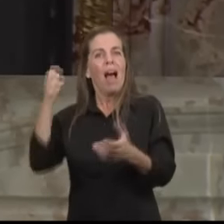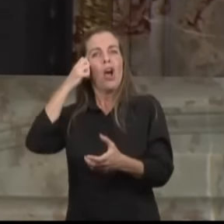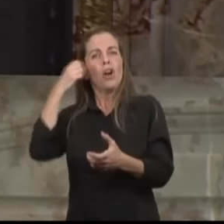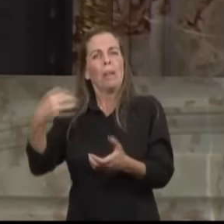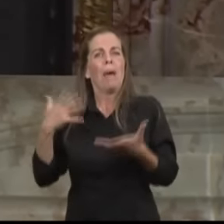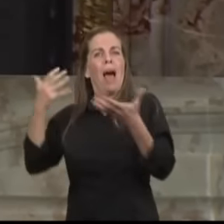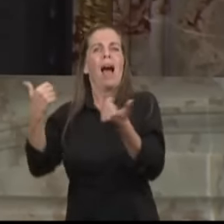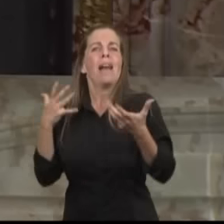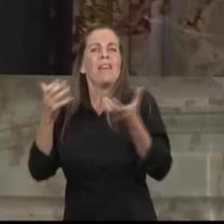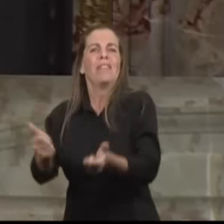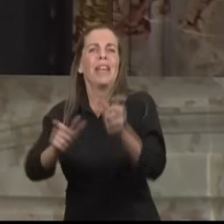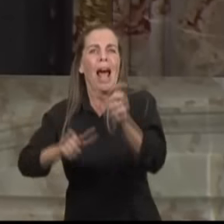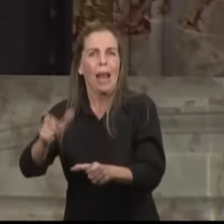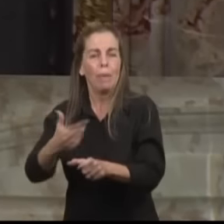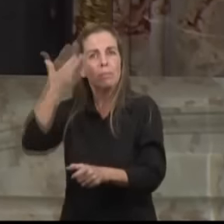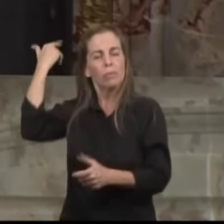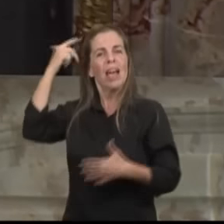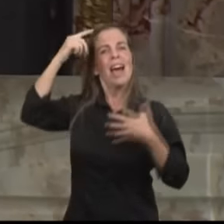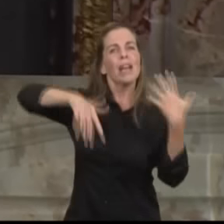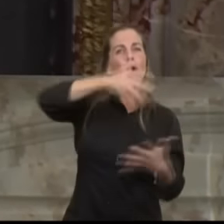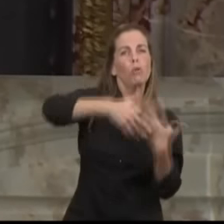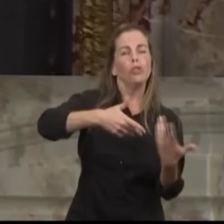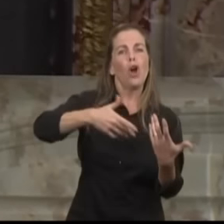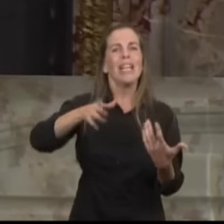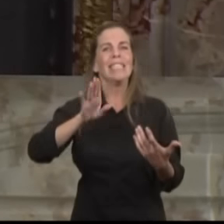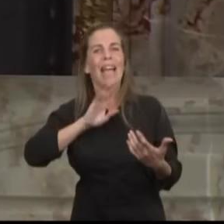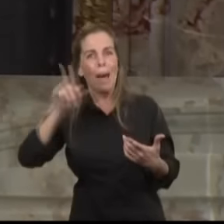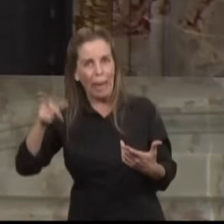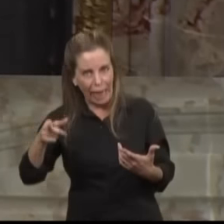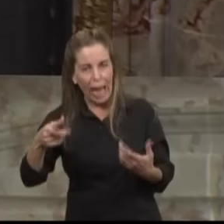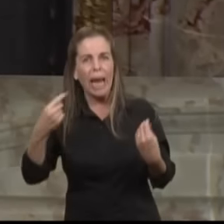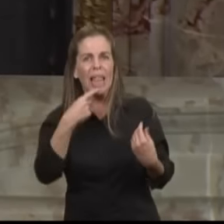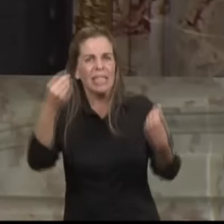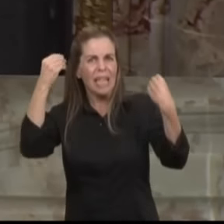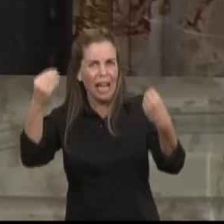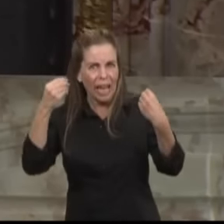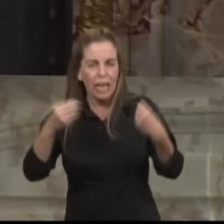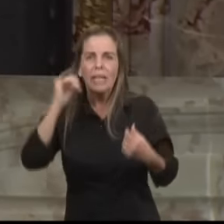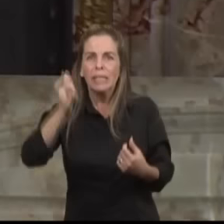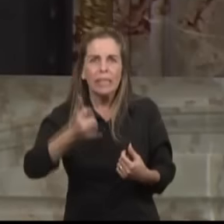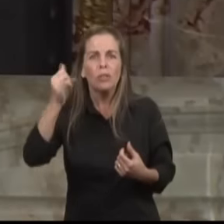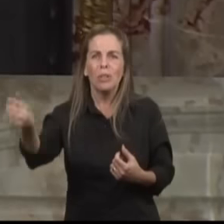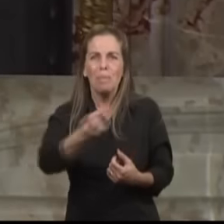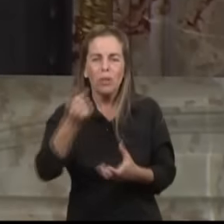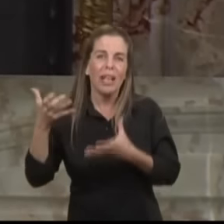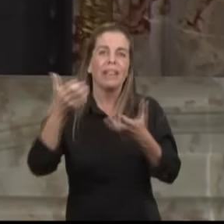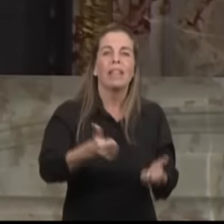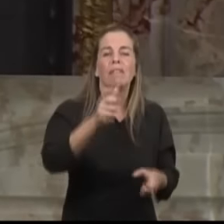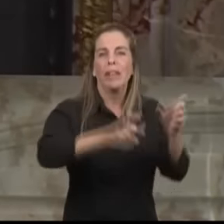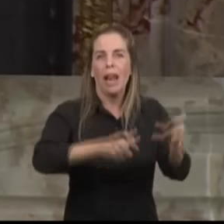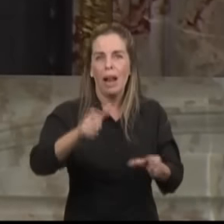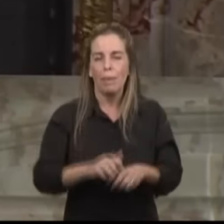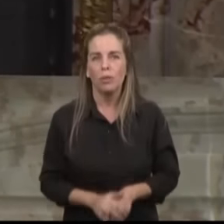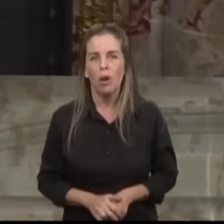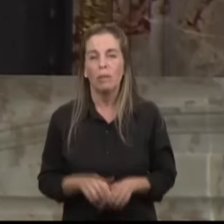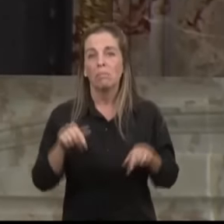eso, durante las revoluciones americanas, era popular la frase de «no hay tributación sin representación». En